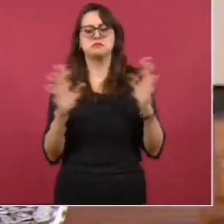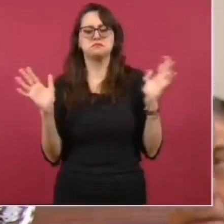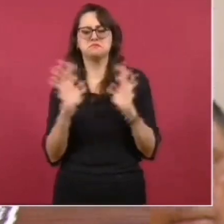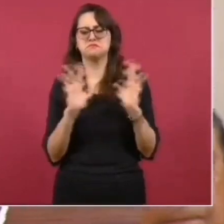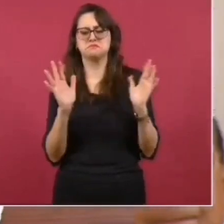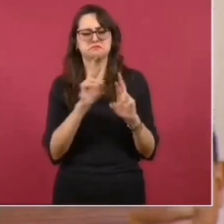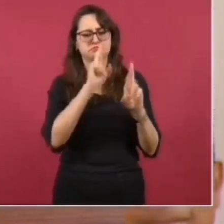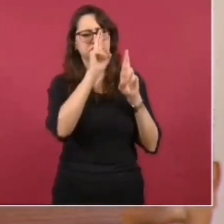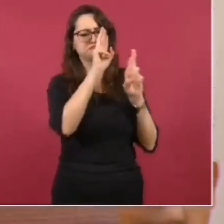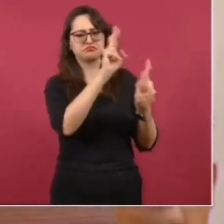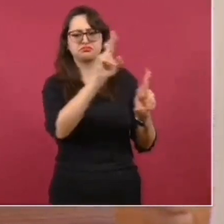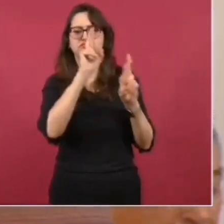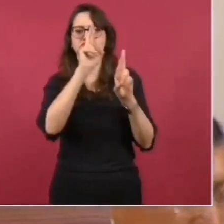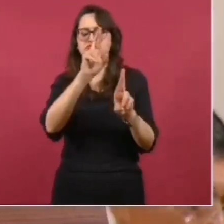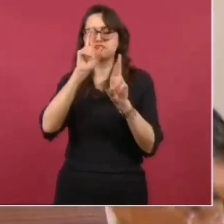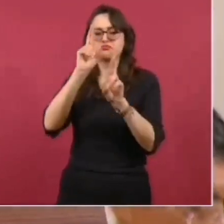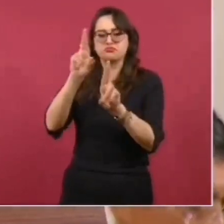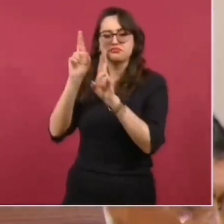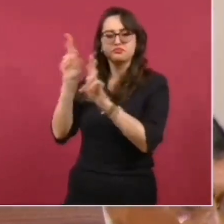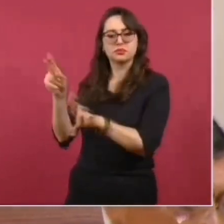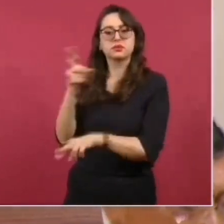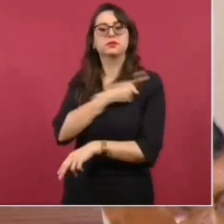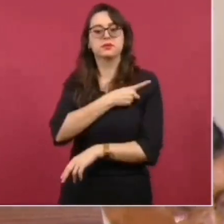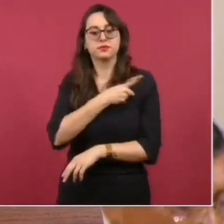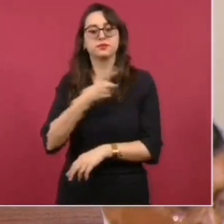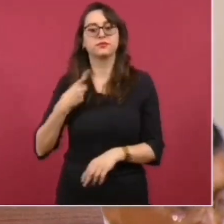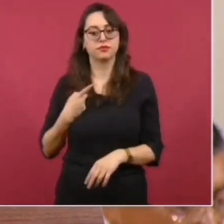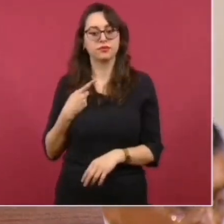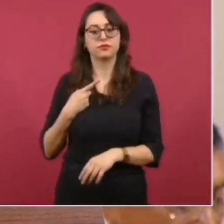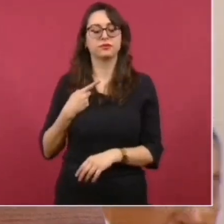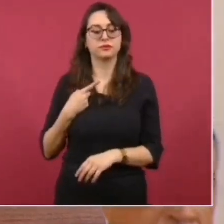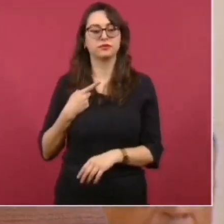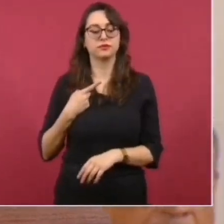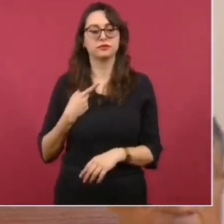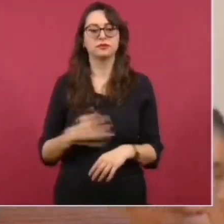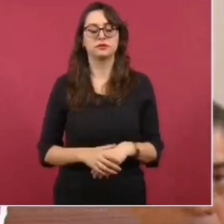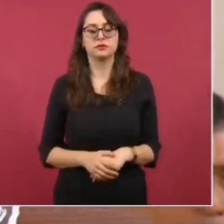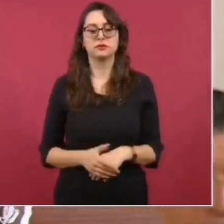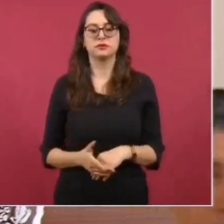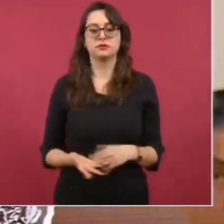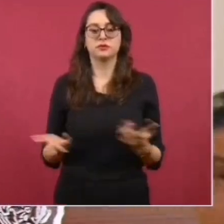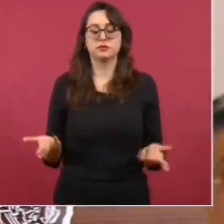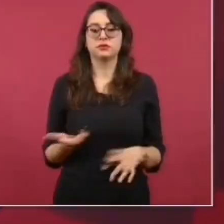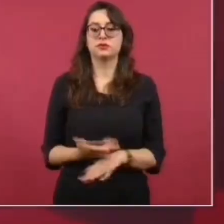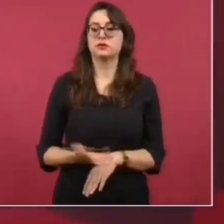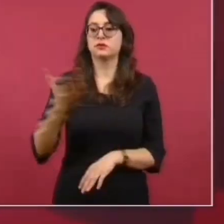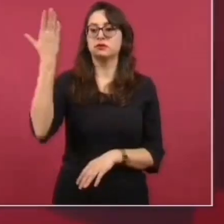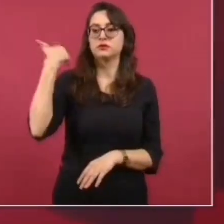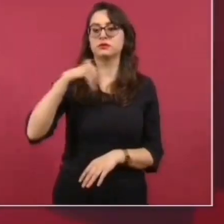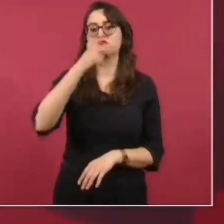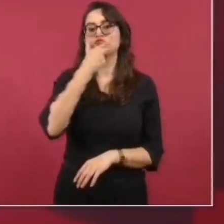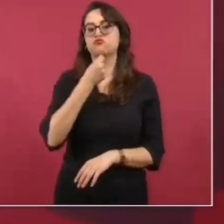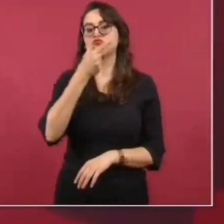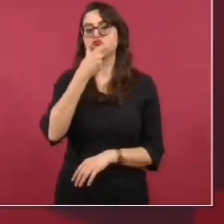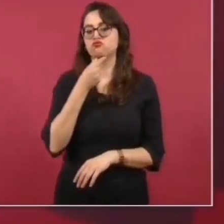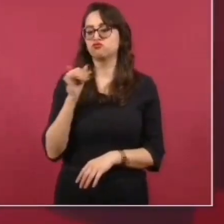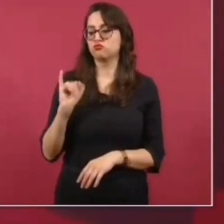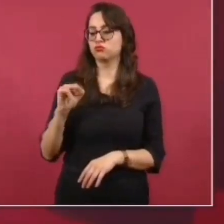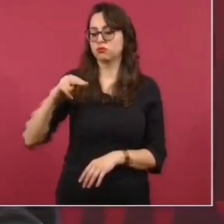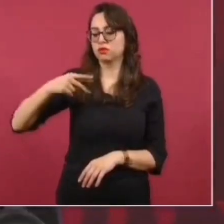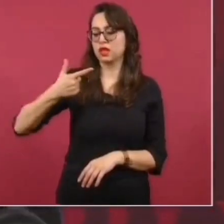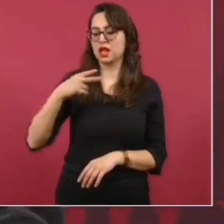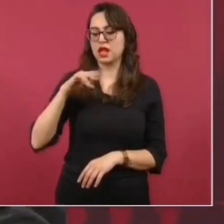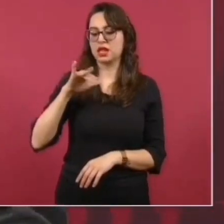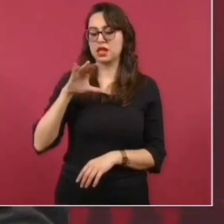de las creencias del pueblo. Y como decía Ignacio Ramírez, el nigromante, yo me hinco donde se hinque el